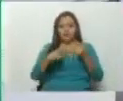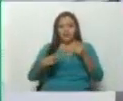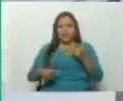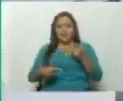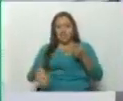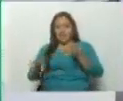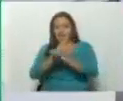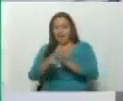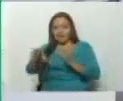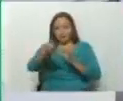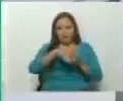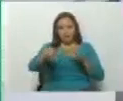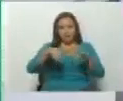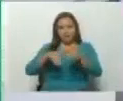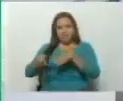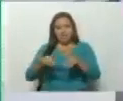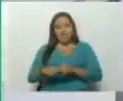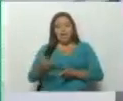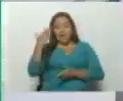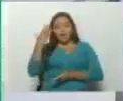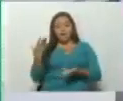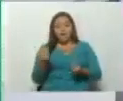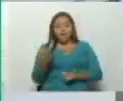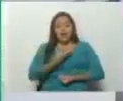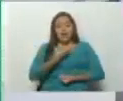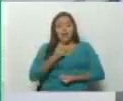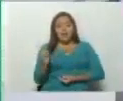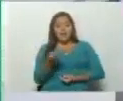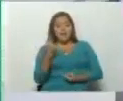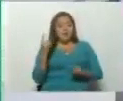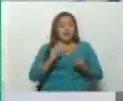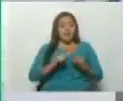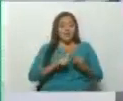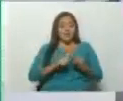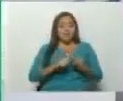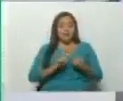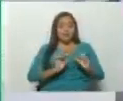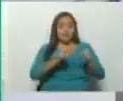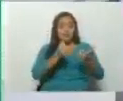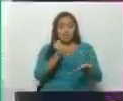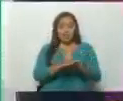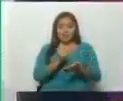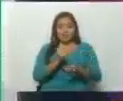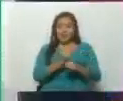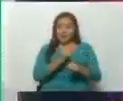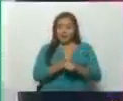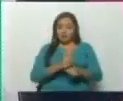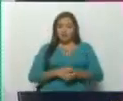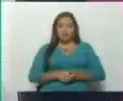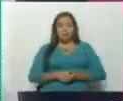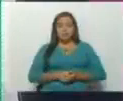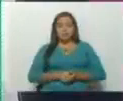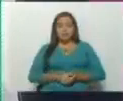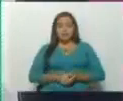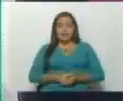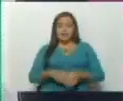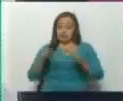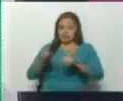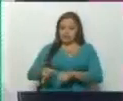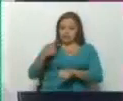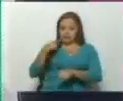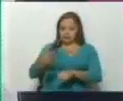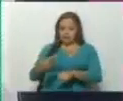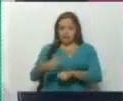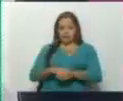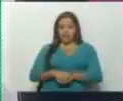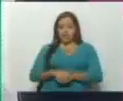ordenanzas, tomando en cuenta que muchos alcaldes están iniciando por primera vez su gestión? Bueno, en primera instancia se habla de la corresponsabilidad de tres factores. Primero, el